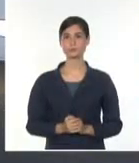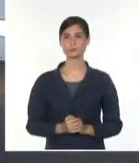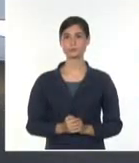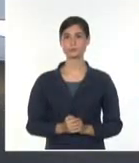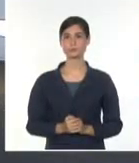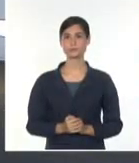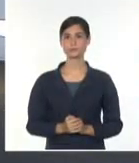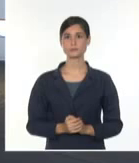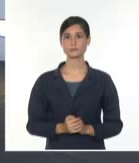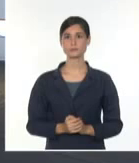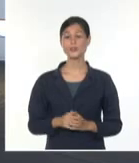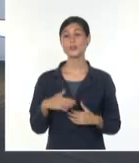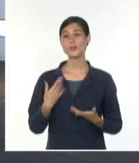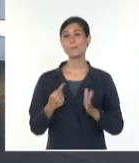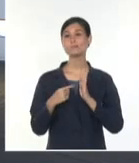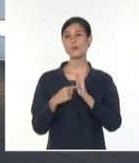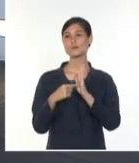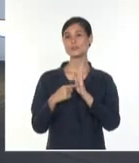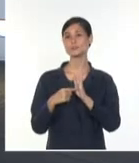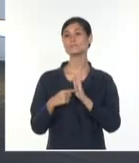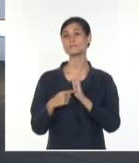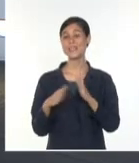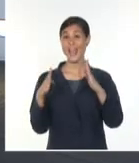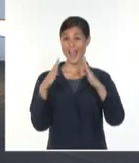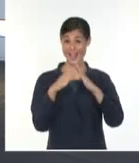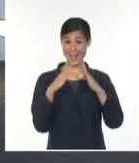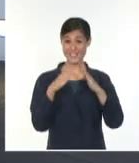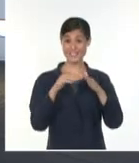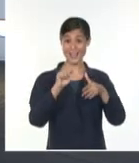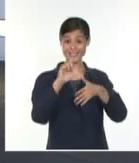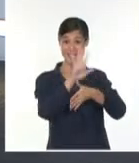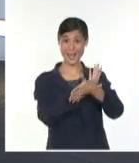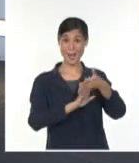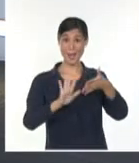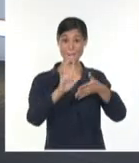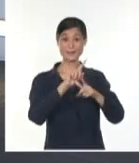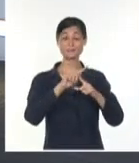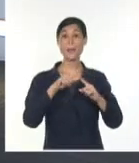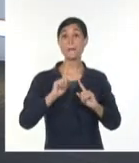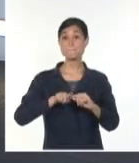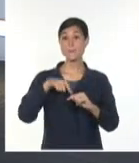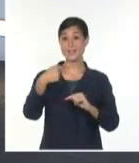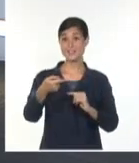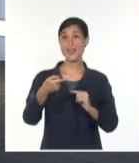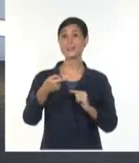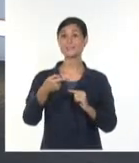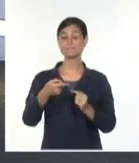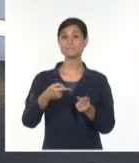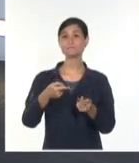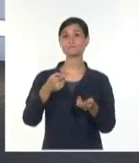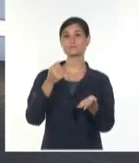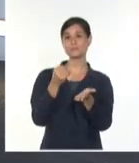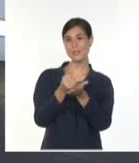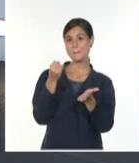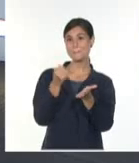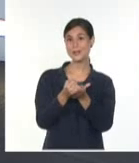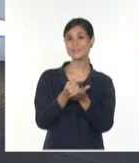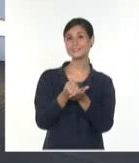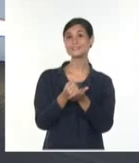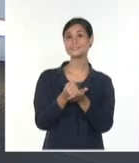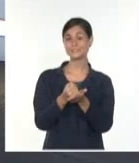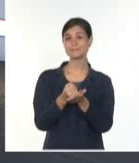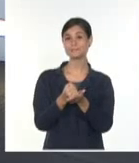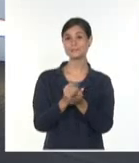dos sugerencias casa de las Américas acogerá mañana martes a las 3 de la tarde un panel dedicado al guatemalteco Miguel Ángel